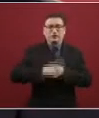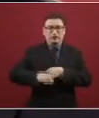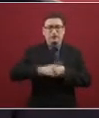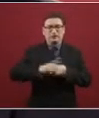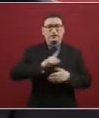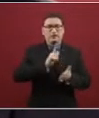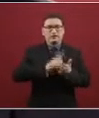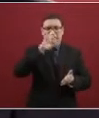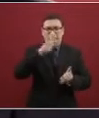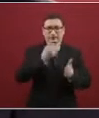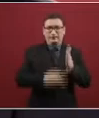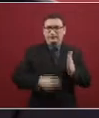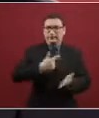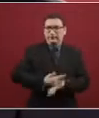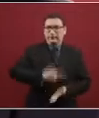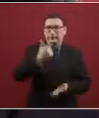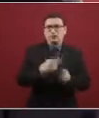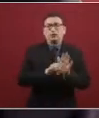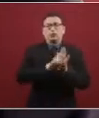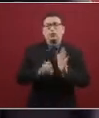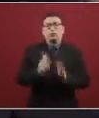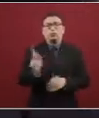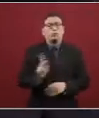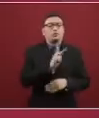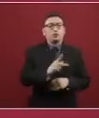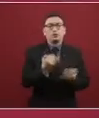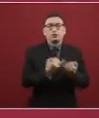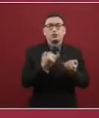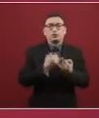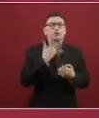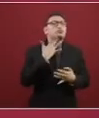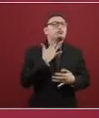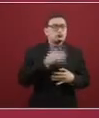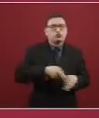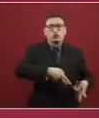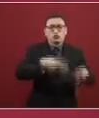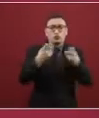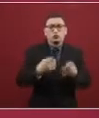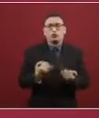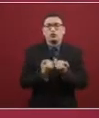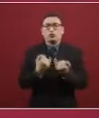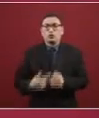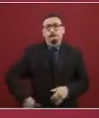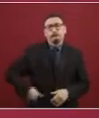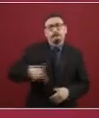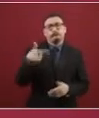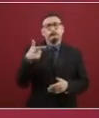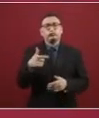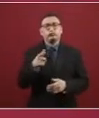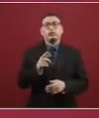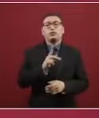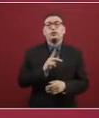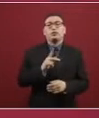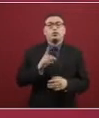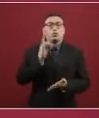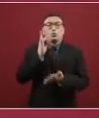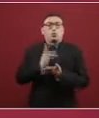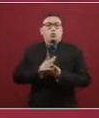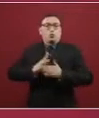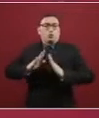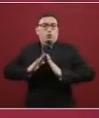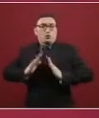robo de combustible como la aportación de armas de uso exclusivo del ejército